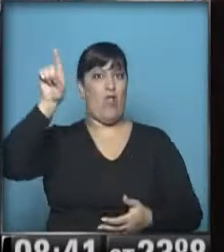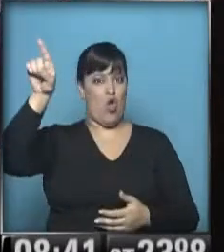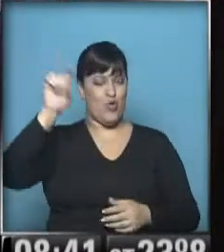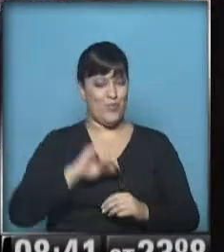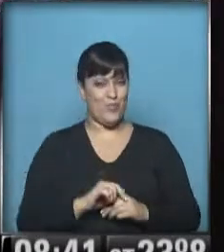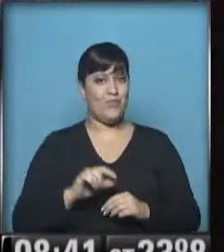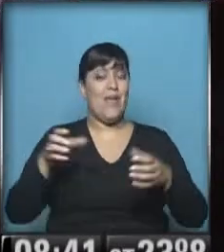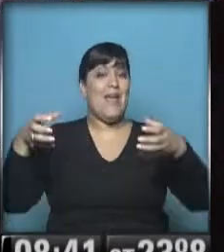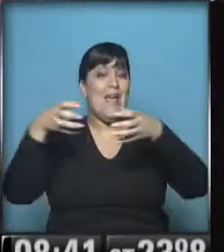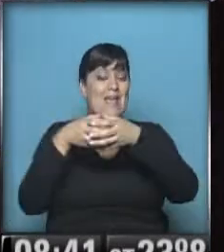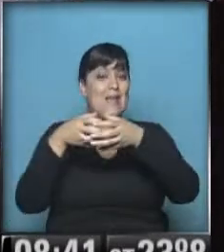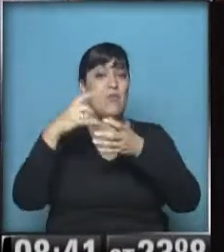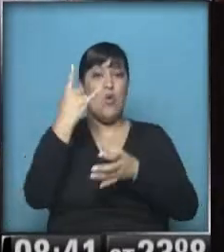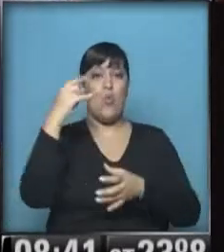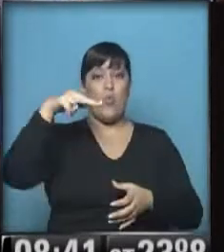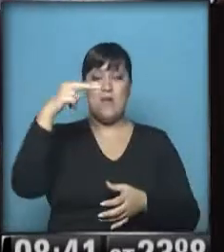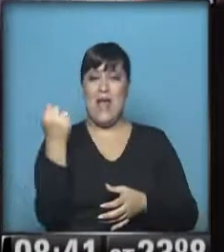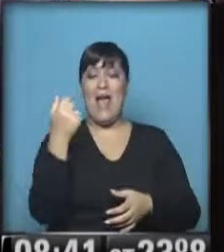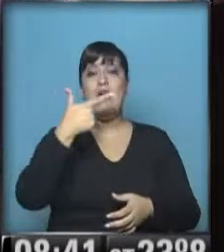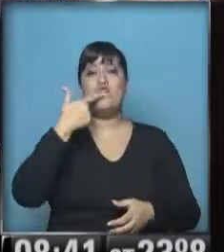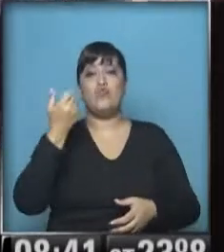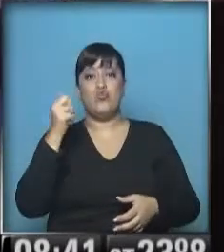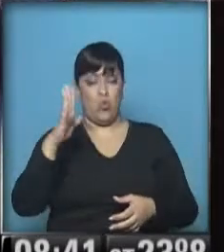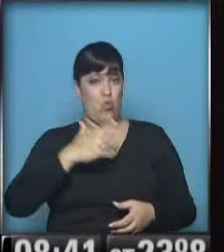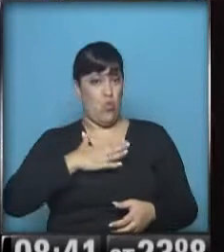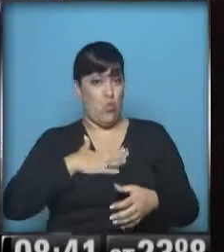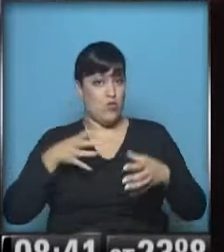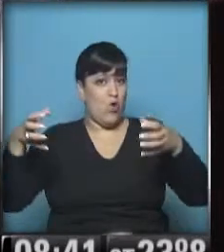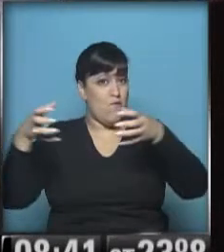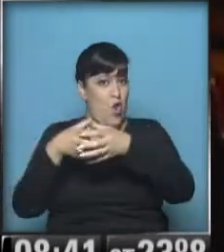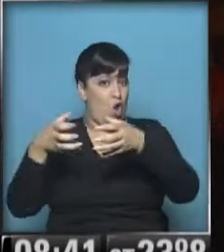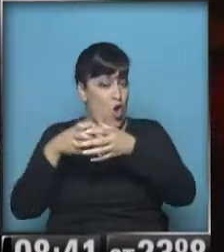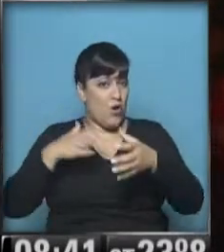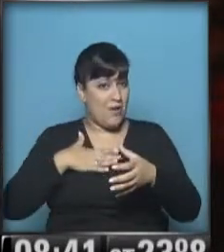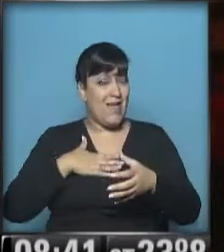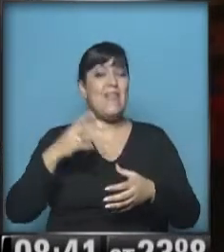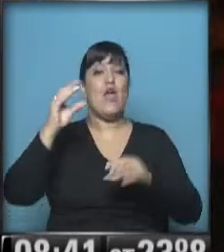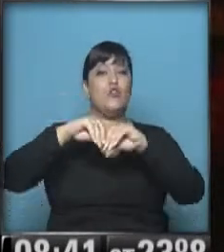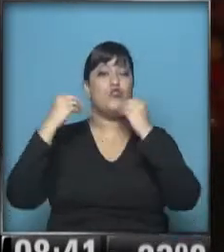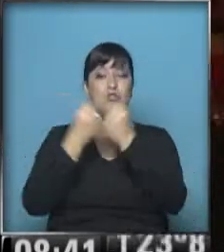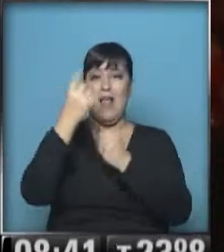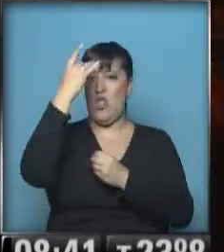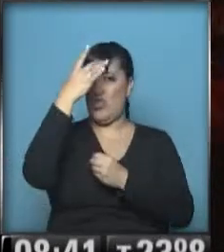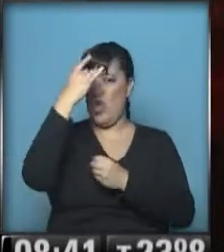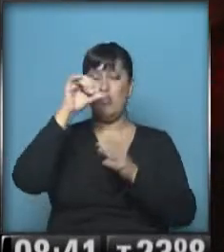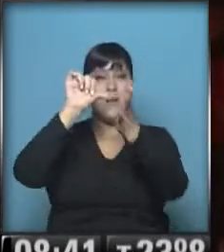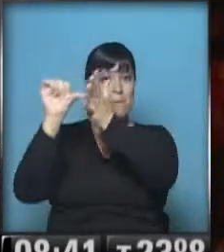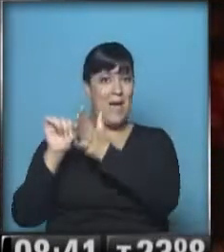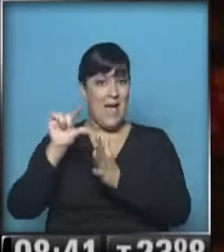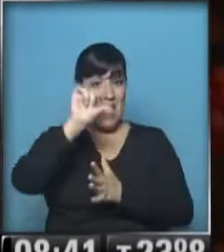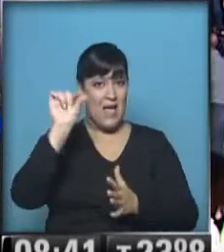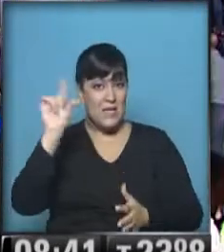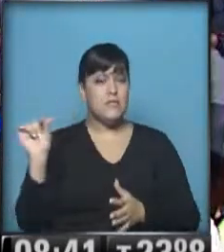en UNASUR, que es nuestro bloque unitario de los 12 países, es nuestra unión, es una unión